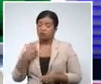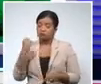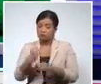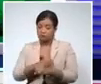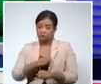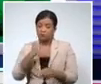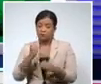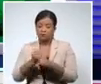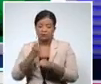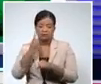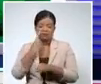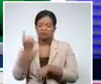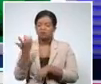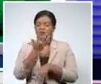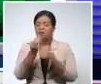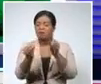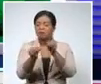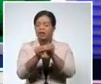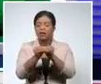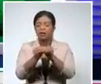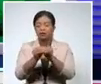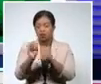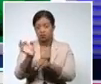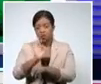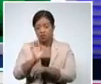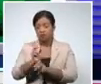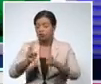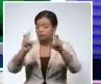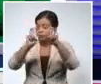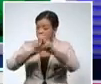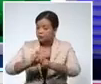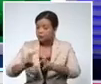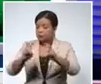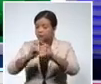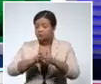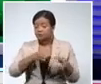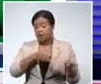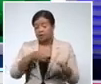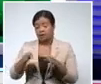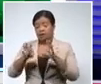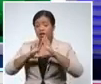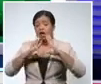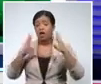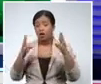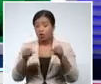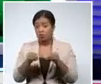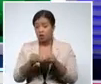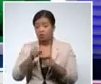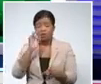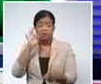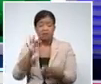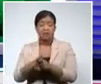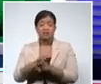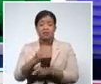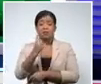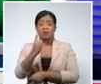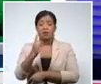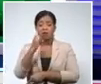precisar su fuente de infección. Y en el acumulado, desde el 1 de noviembre hasta la